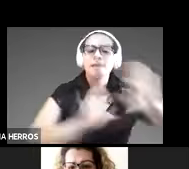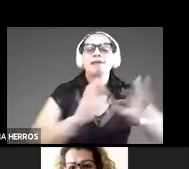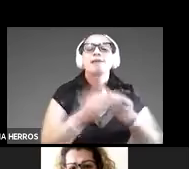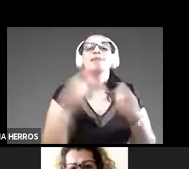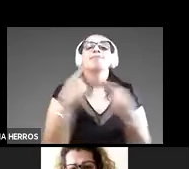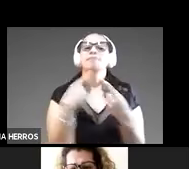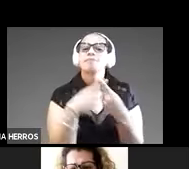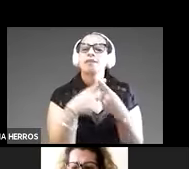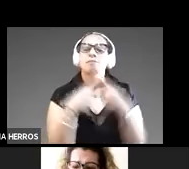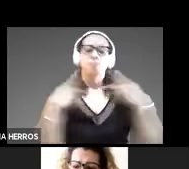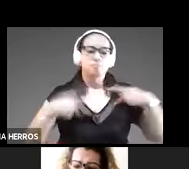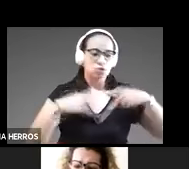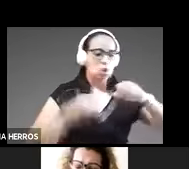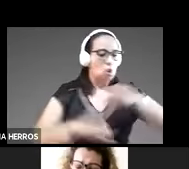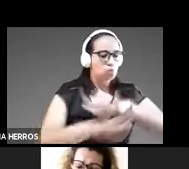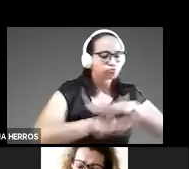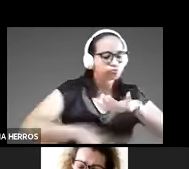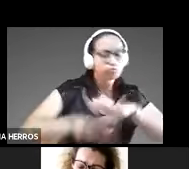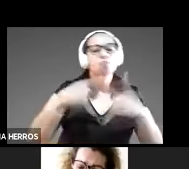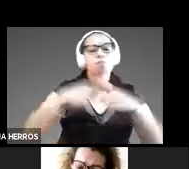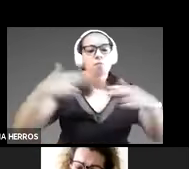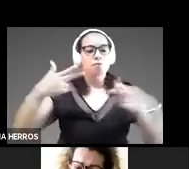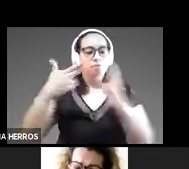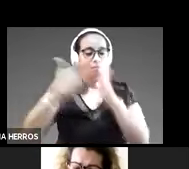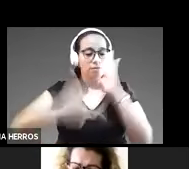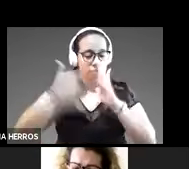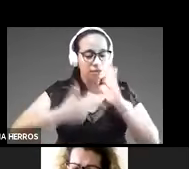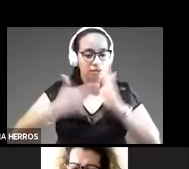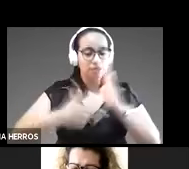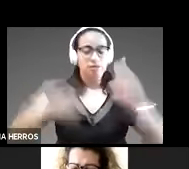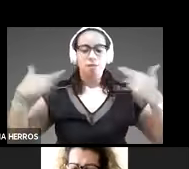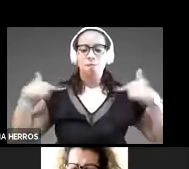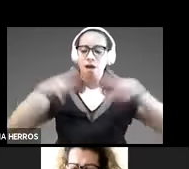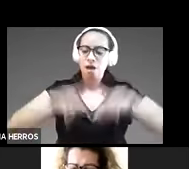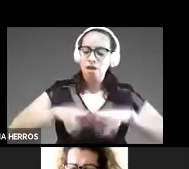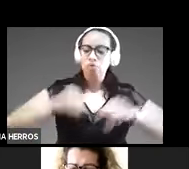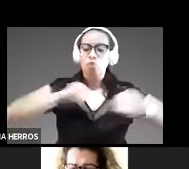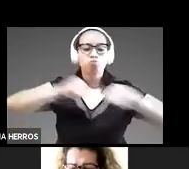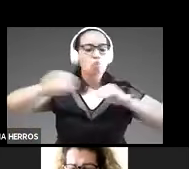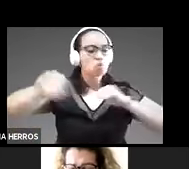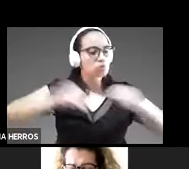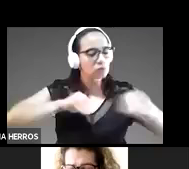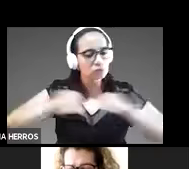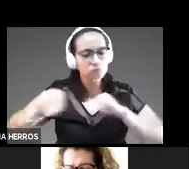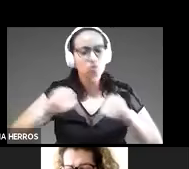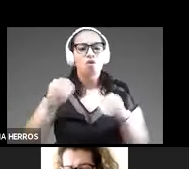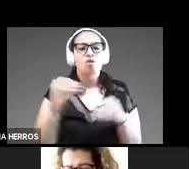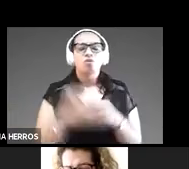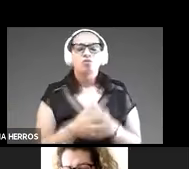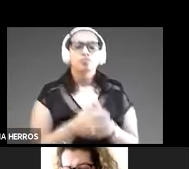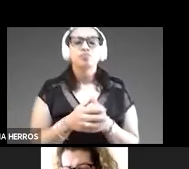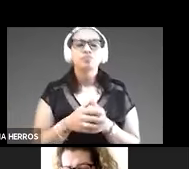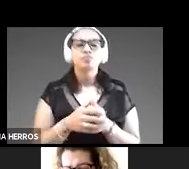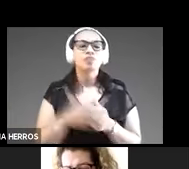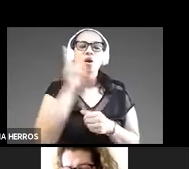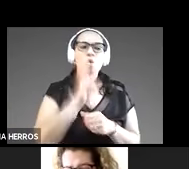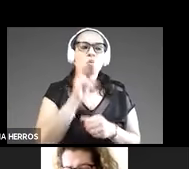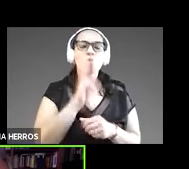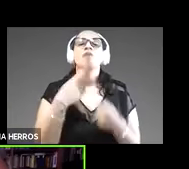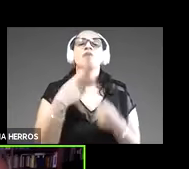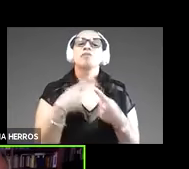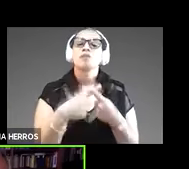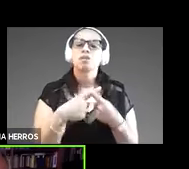los talleristas, los maestros, los monitores, en fin, procuramos que sea gente de